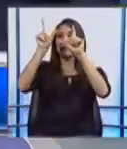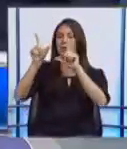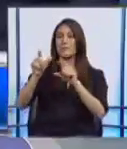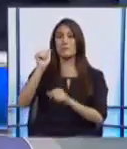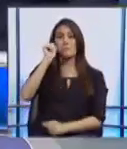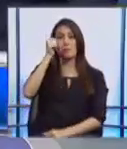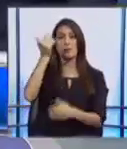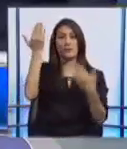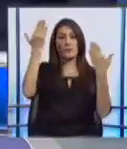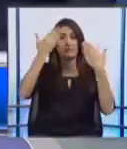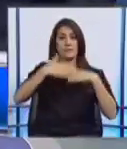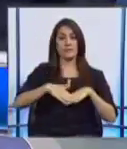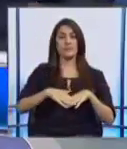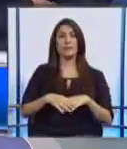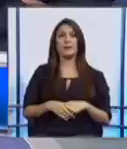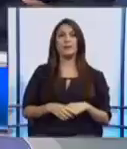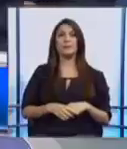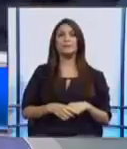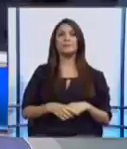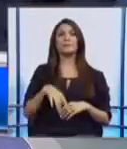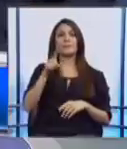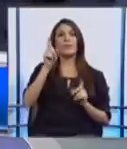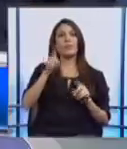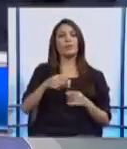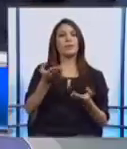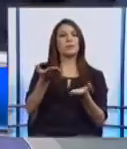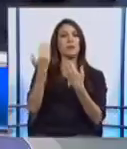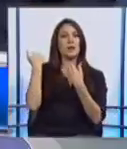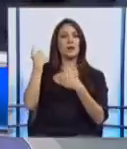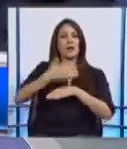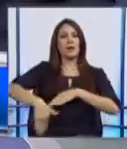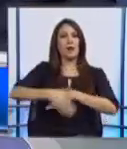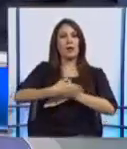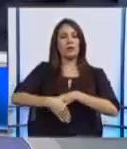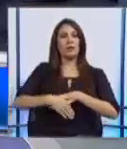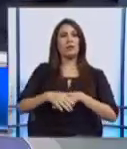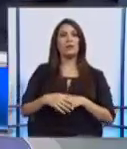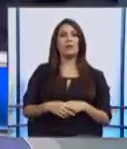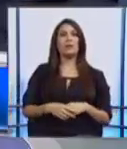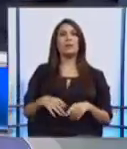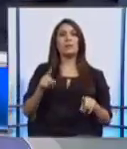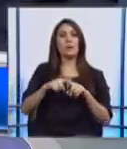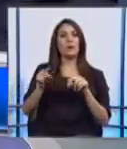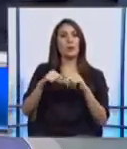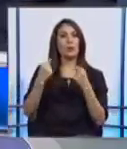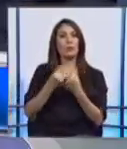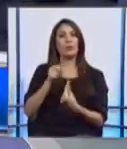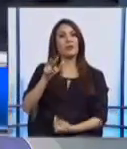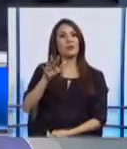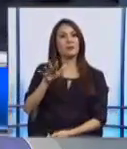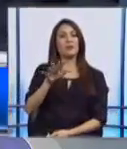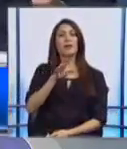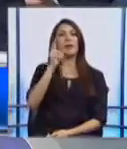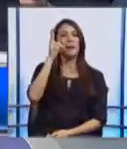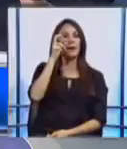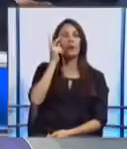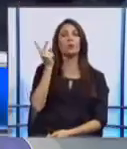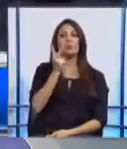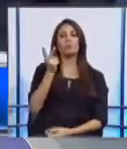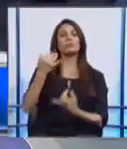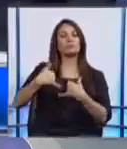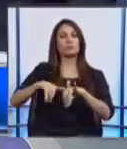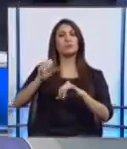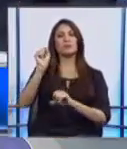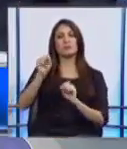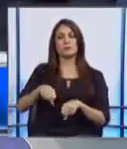Mañana culmina el plazo para que retiren esa publicidad de las calles, a excepción de los movimientos Alianza País y Creo, que participarán en